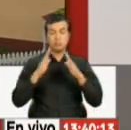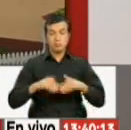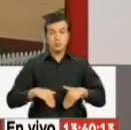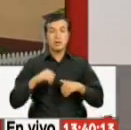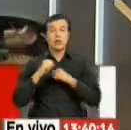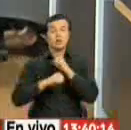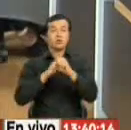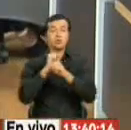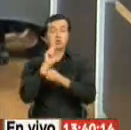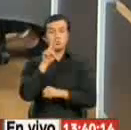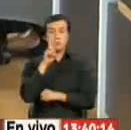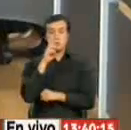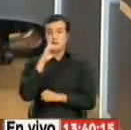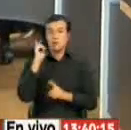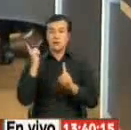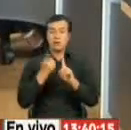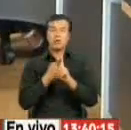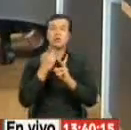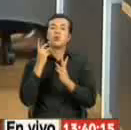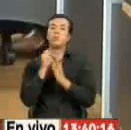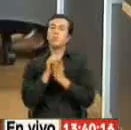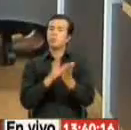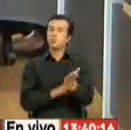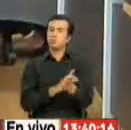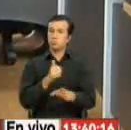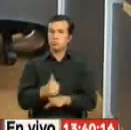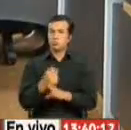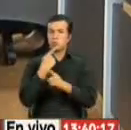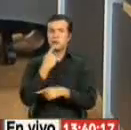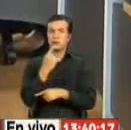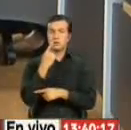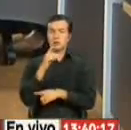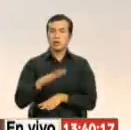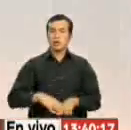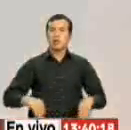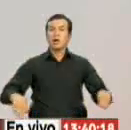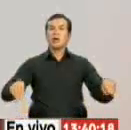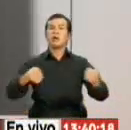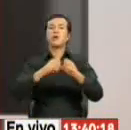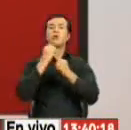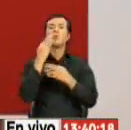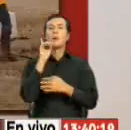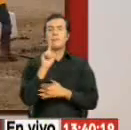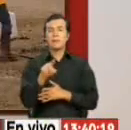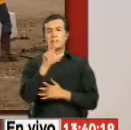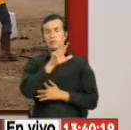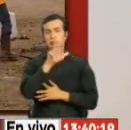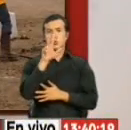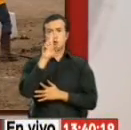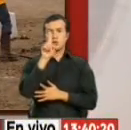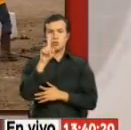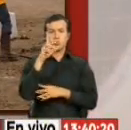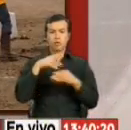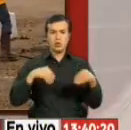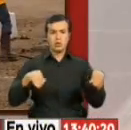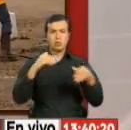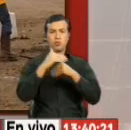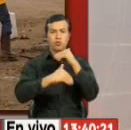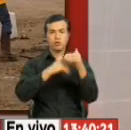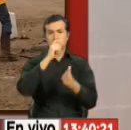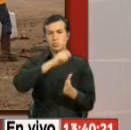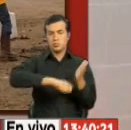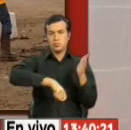2016 la principal de este ministerio aseguró que el banco de terrenos registra 1.331 propiedades en proceso de